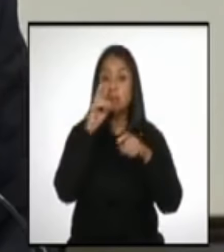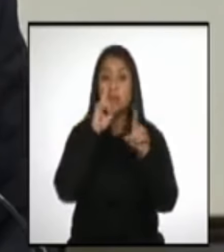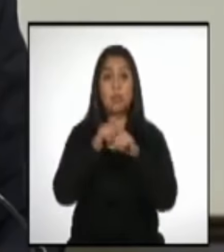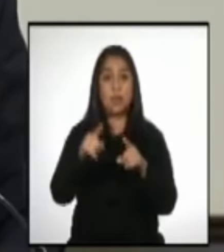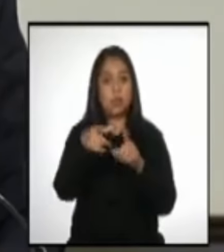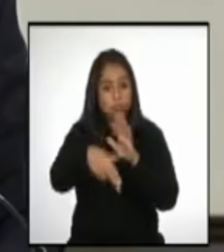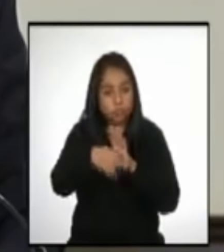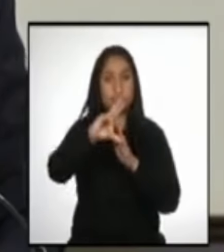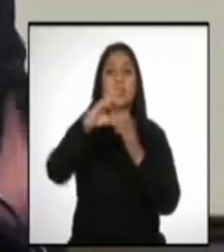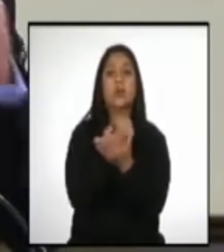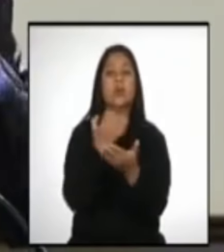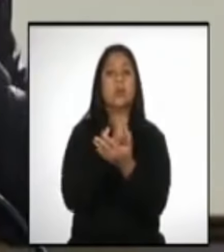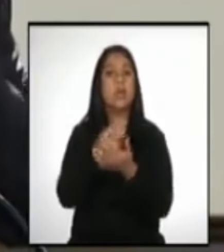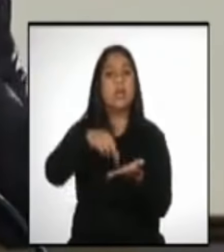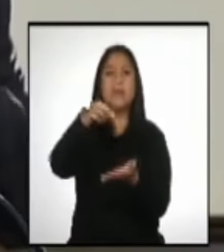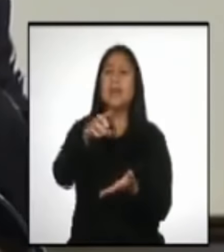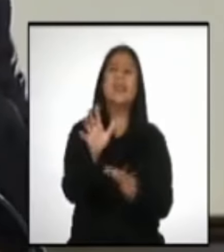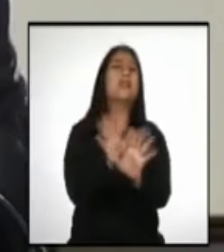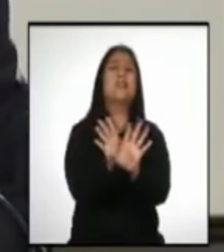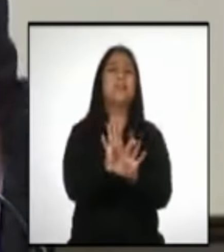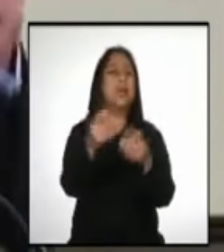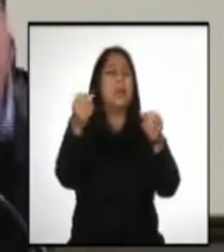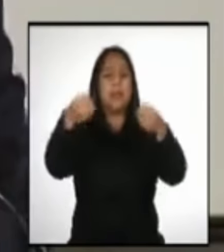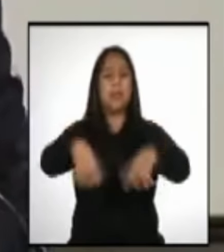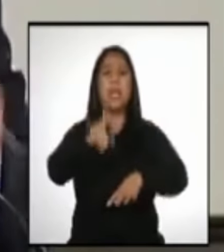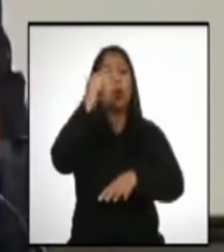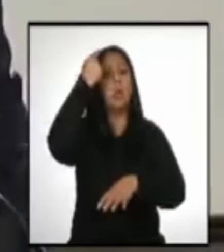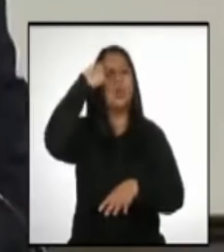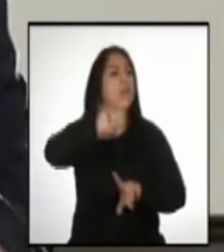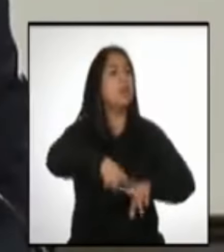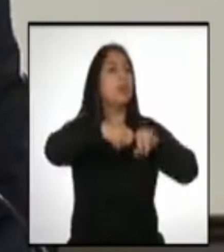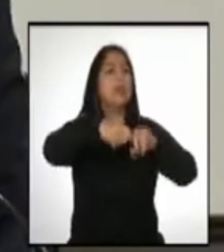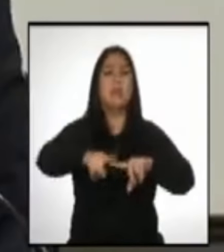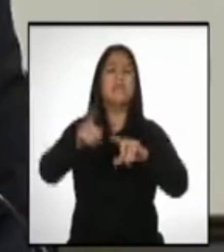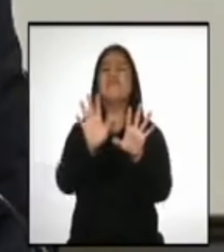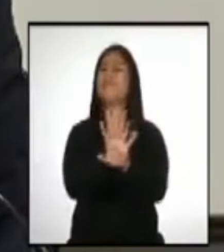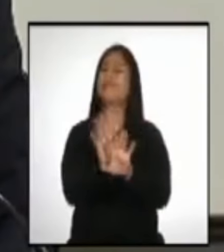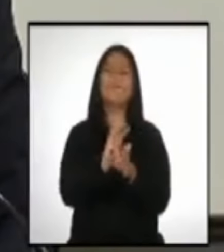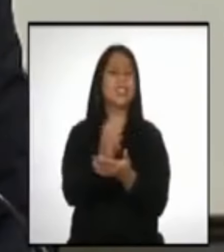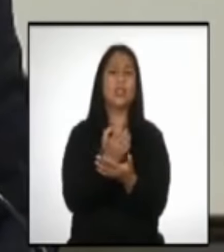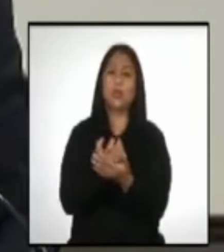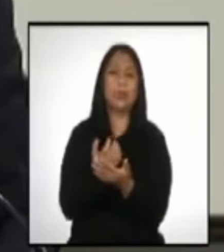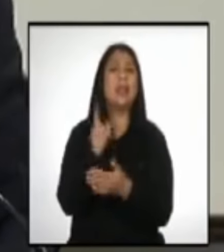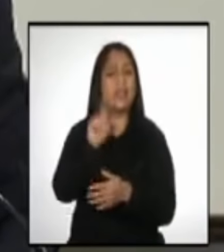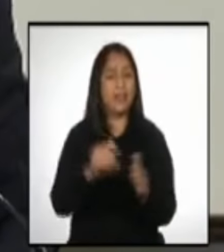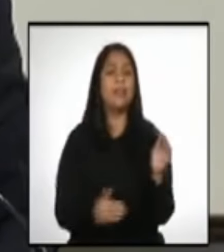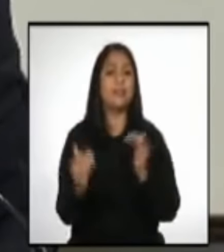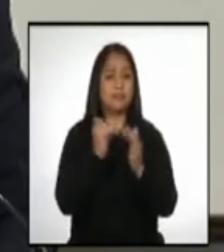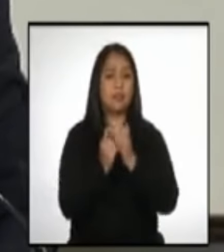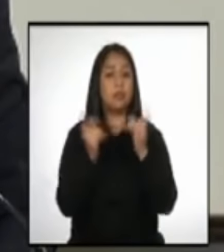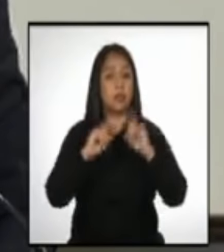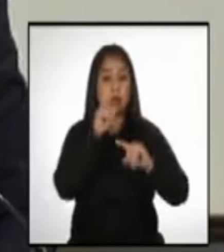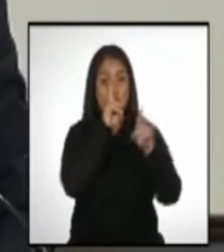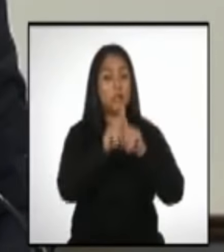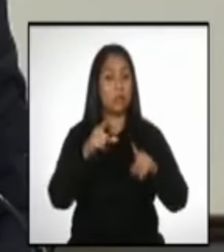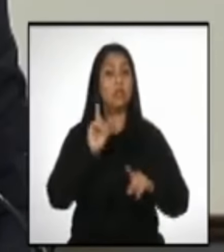reactivación económica del país, porque no vamos a perder un solo día en detener el crecimiento económico de este país, a pesar de que las medidas que